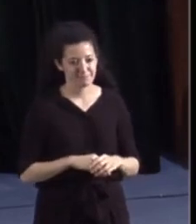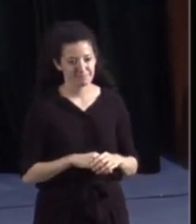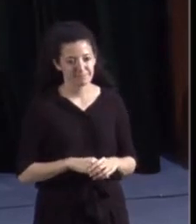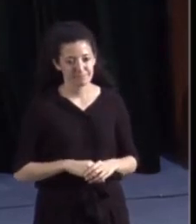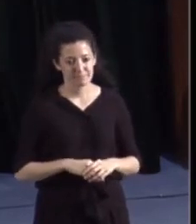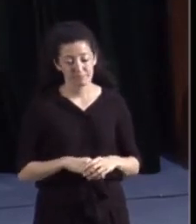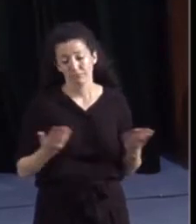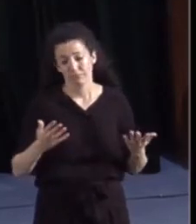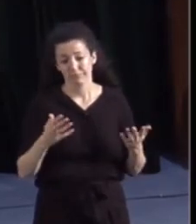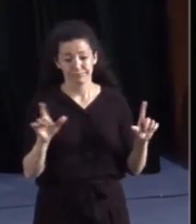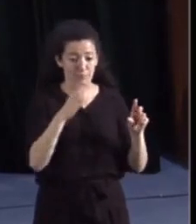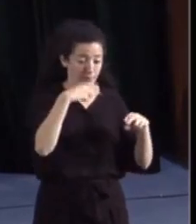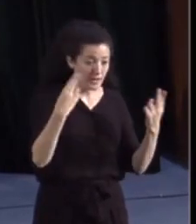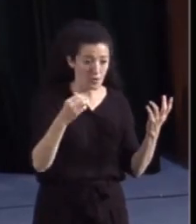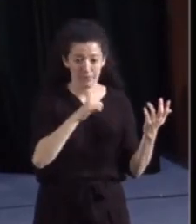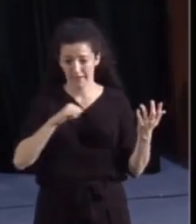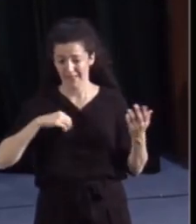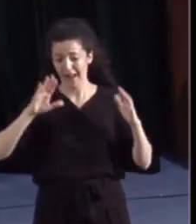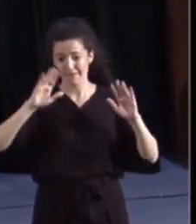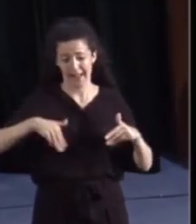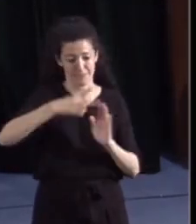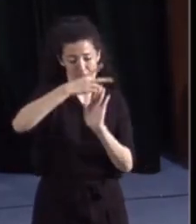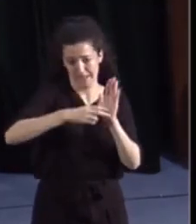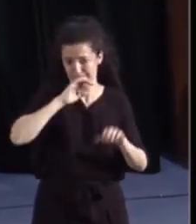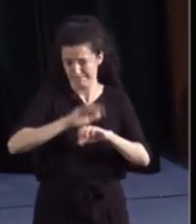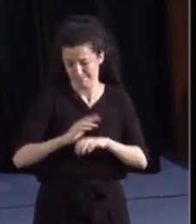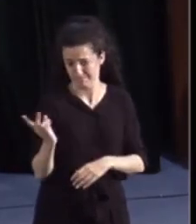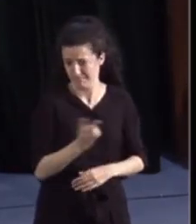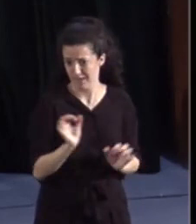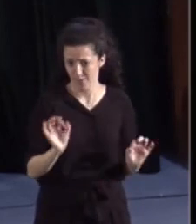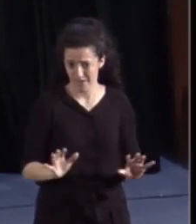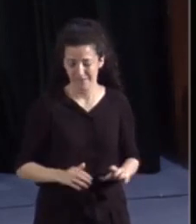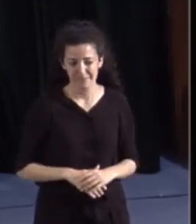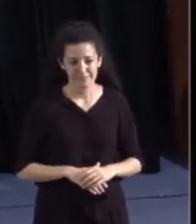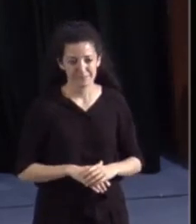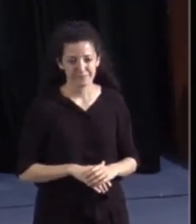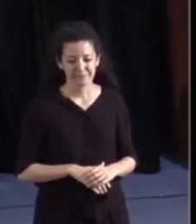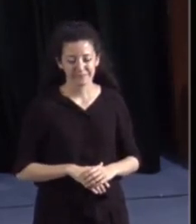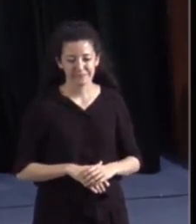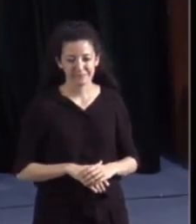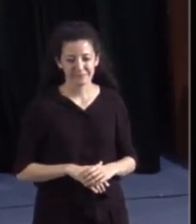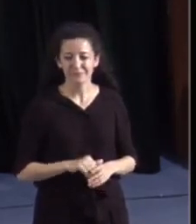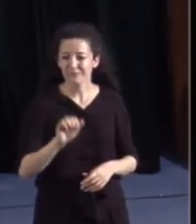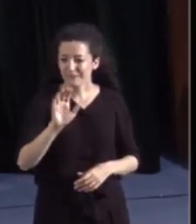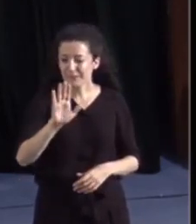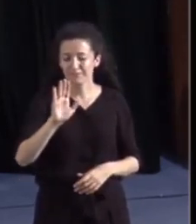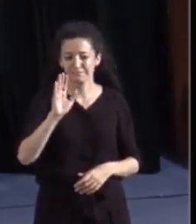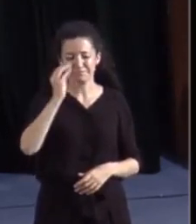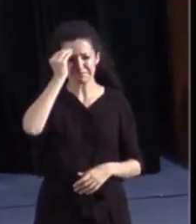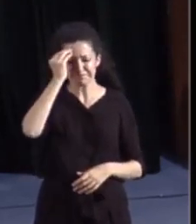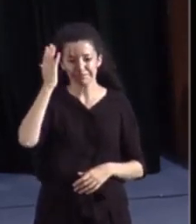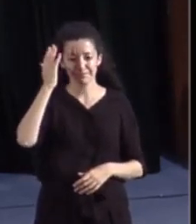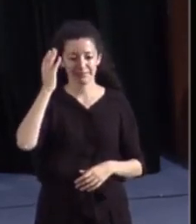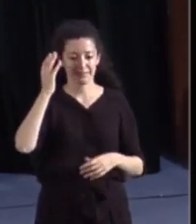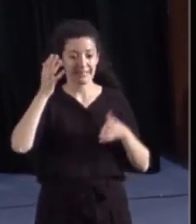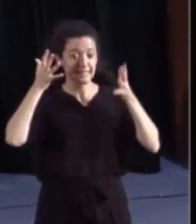los medios privados. Aunque debemos preguntarnos cuál es la fuente de estas recomendaciones. Y la realidad es que